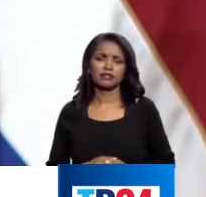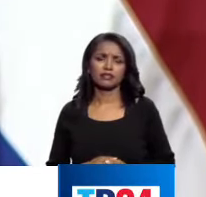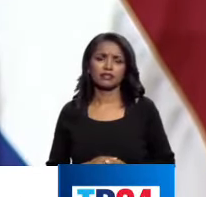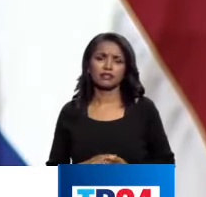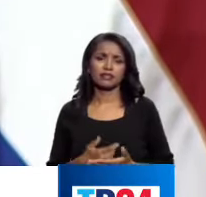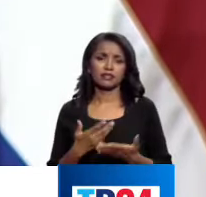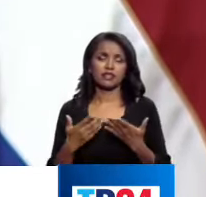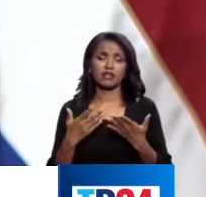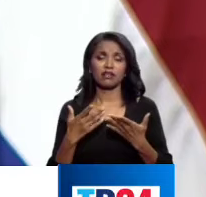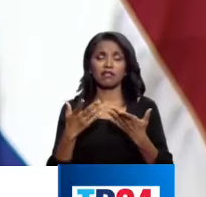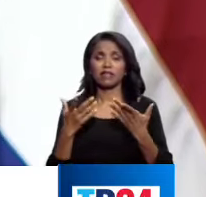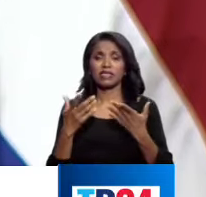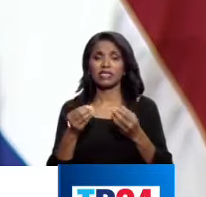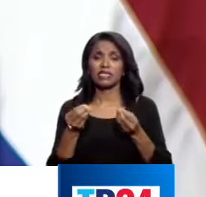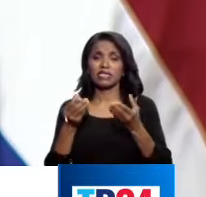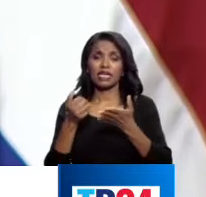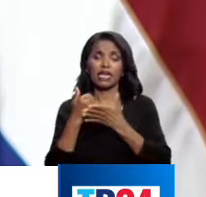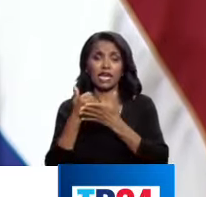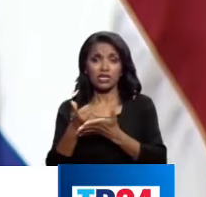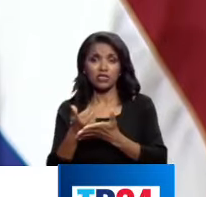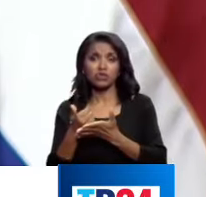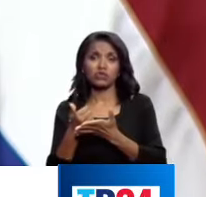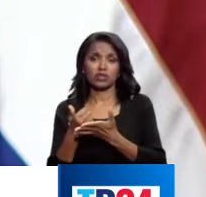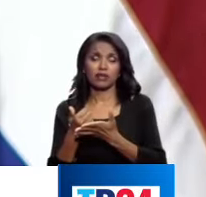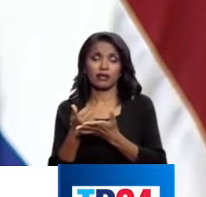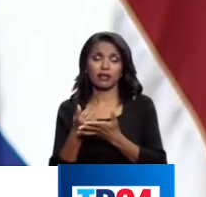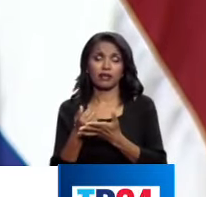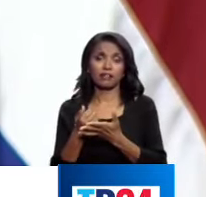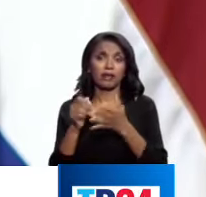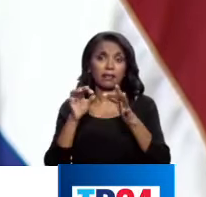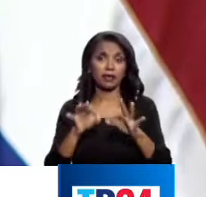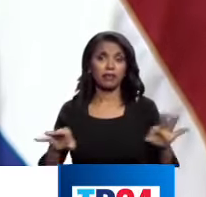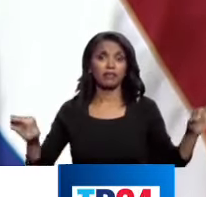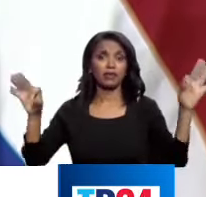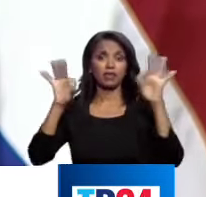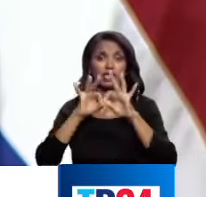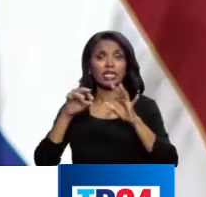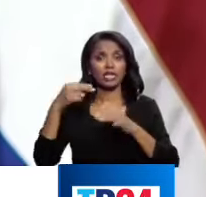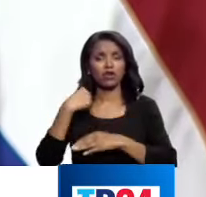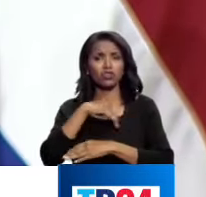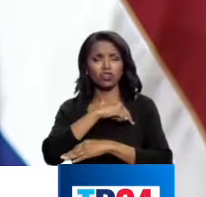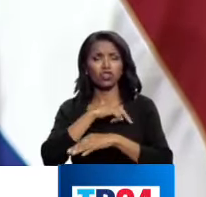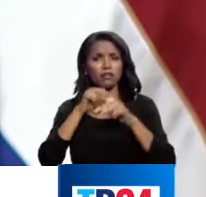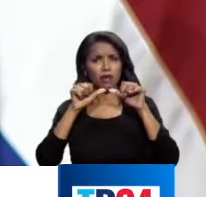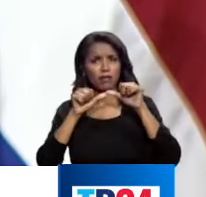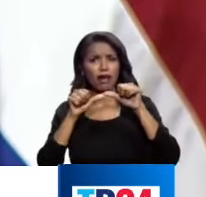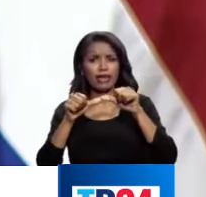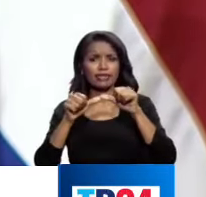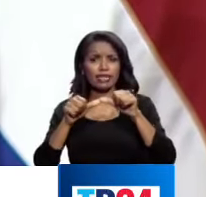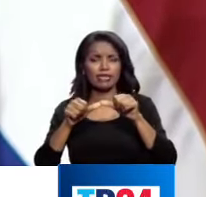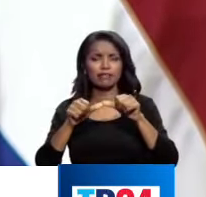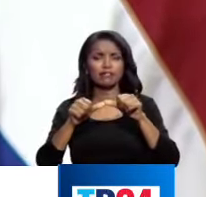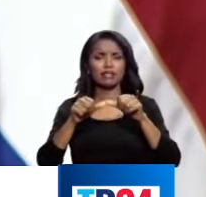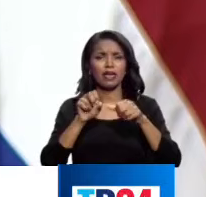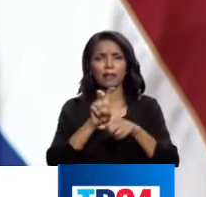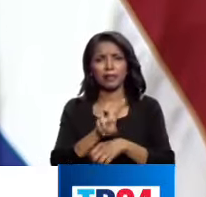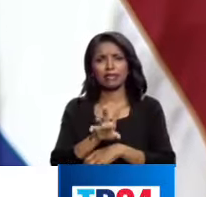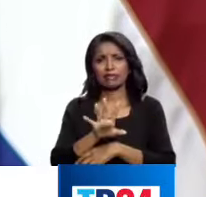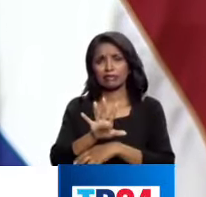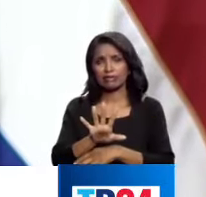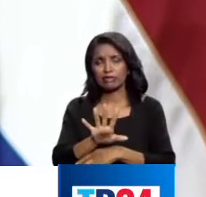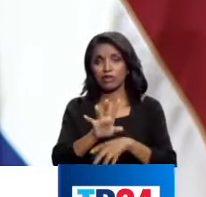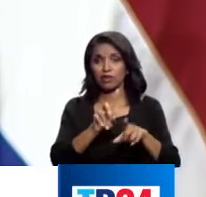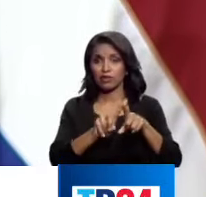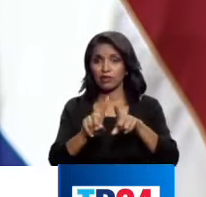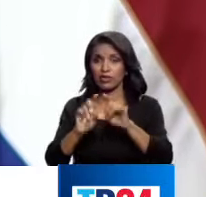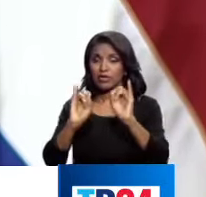posterior sería una de las alternativas. Lo importante es que la coordinación de estos avances a través del gabinete turístico ya la tenemos, 25 entidades sentadas